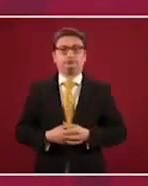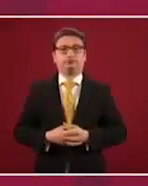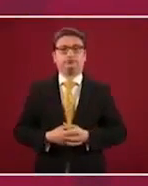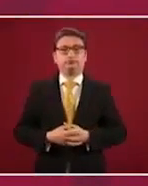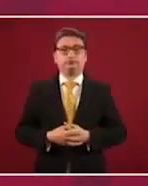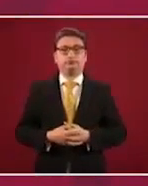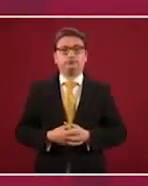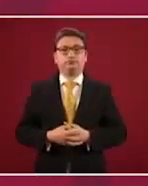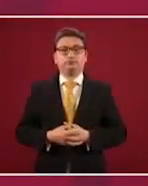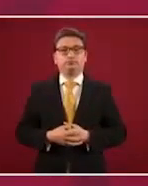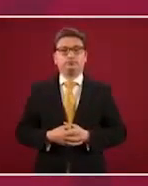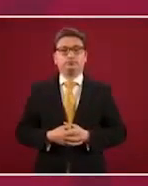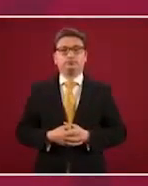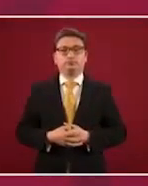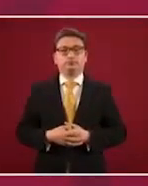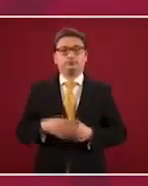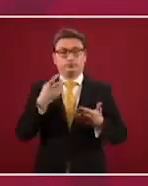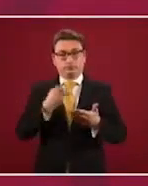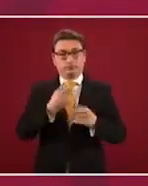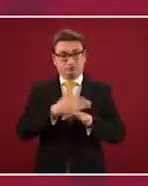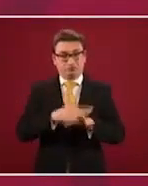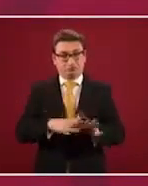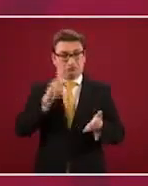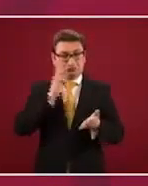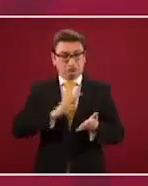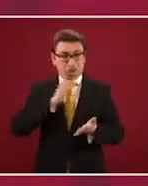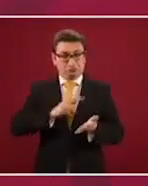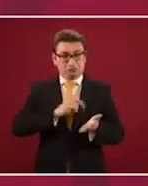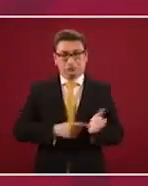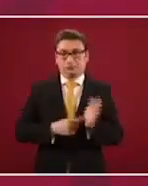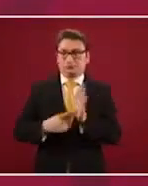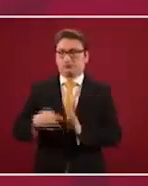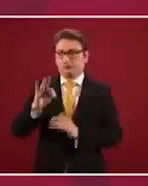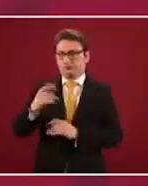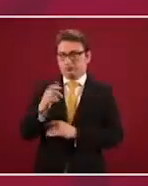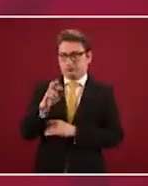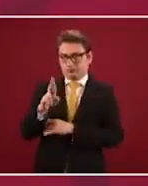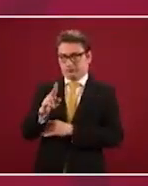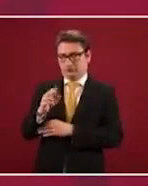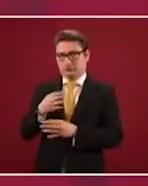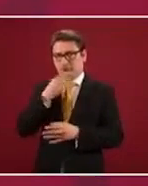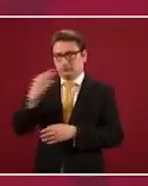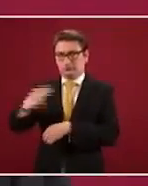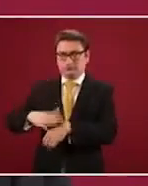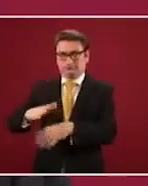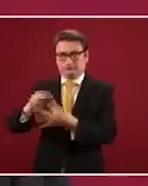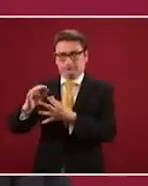se presentan pruebas a la Fiscalía.